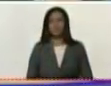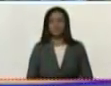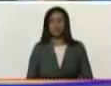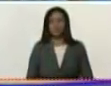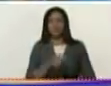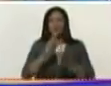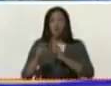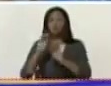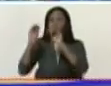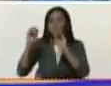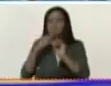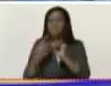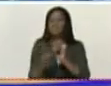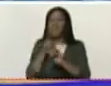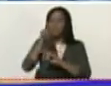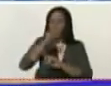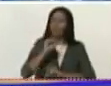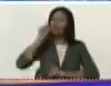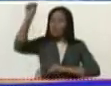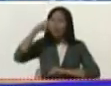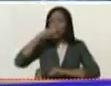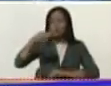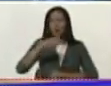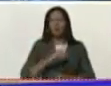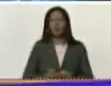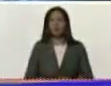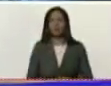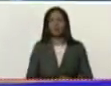Algunos me llaman super bigote.